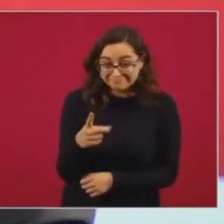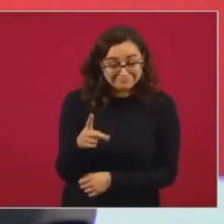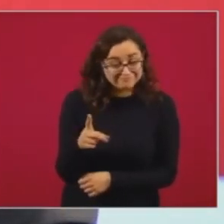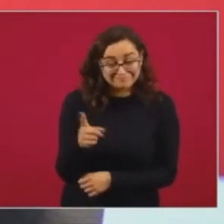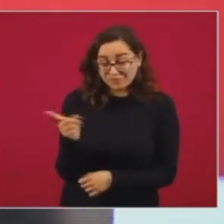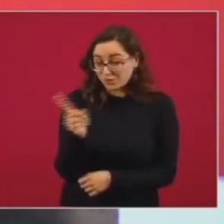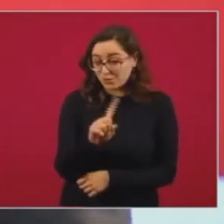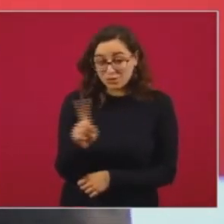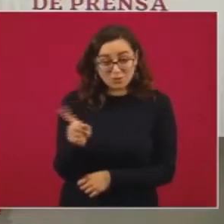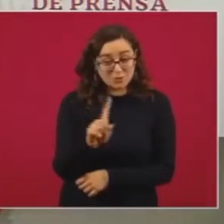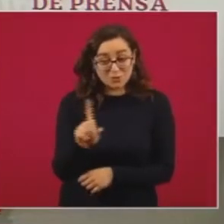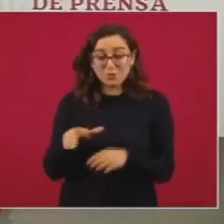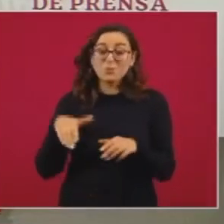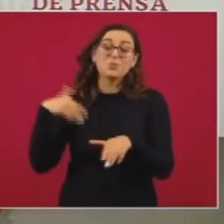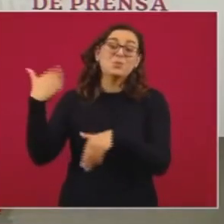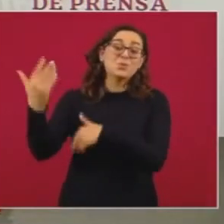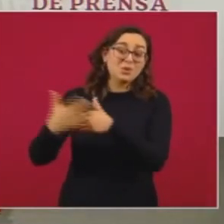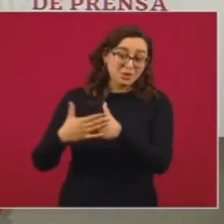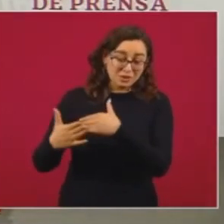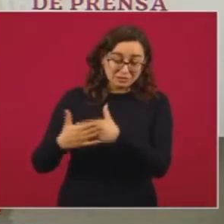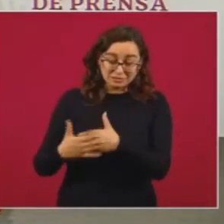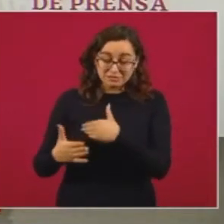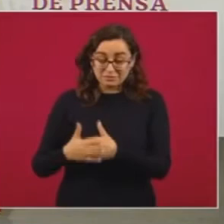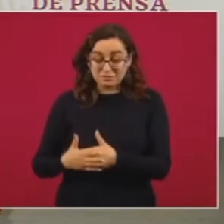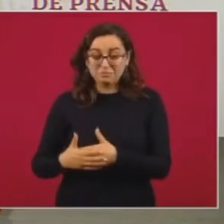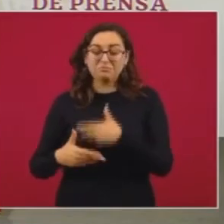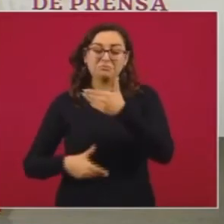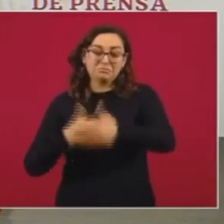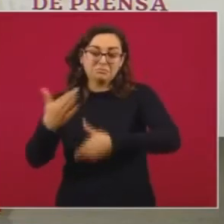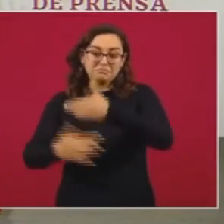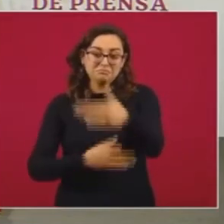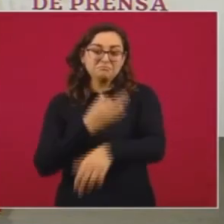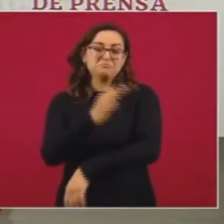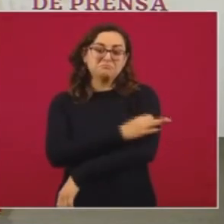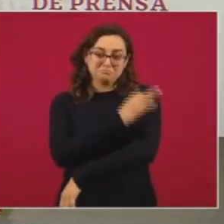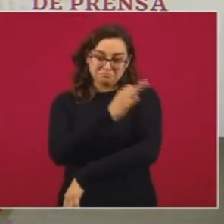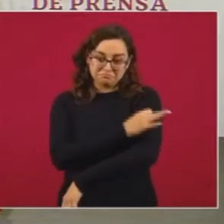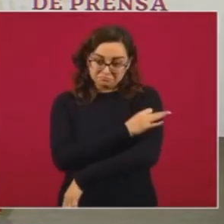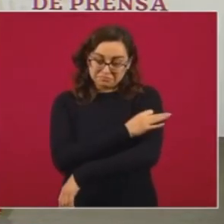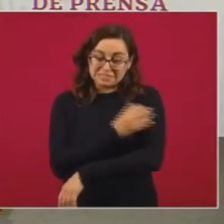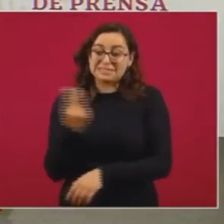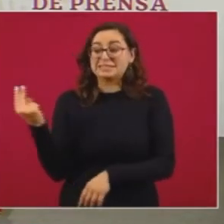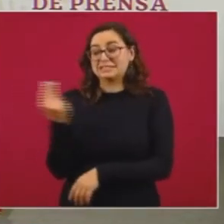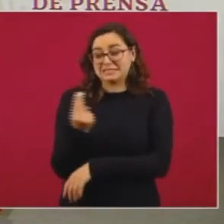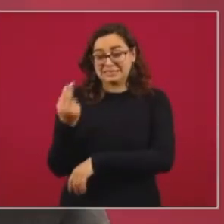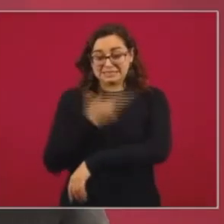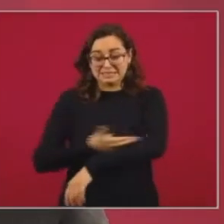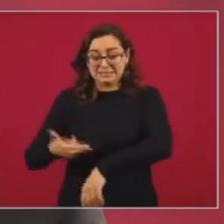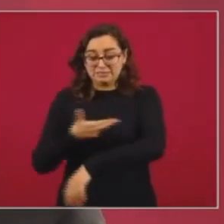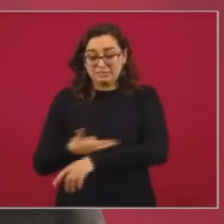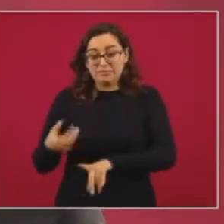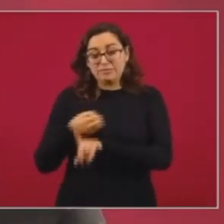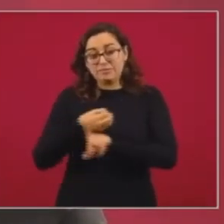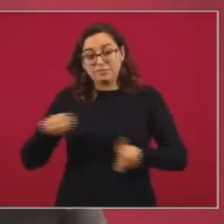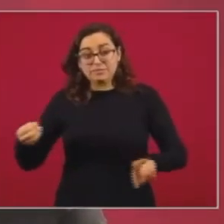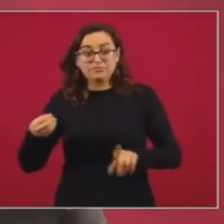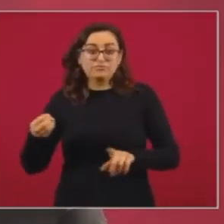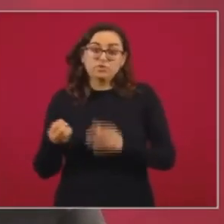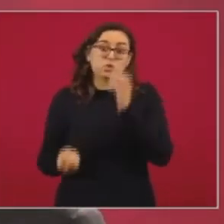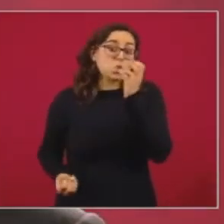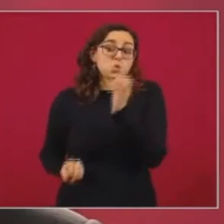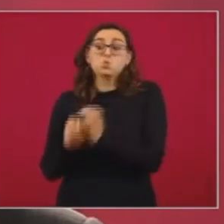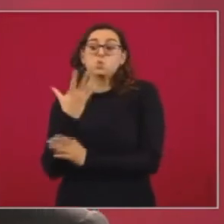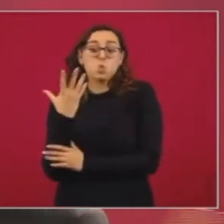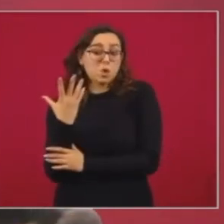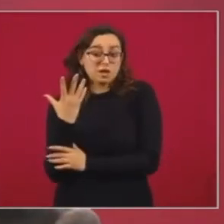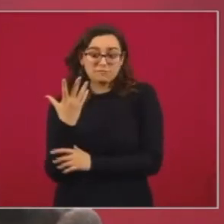en su momento el esfuerzo de vacunación va a requerir ciertas medidas no convencionales que nos